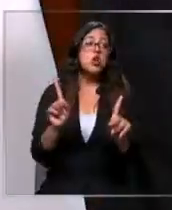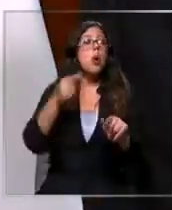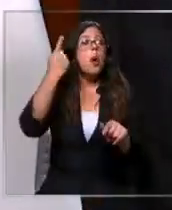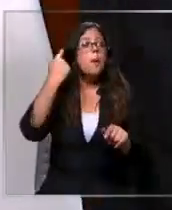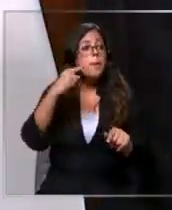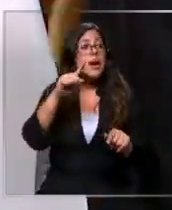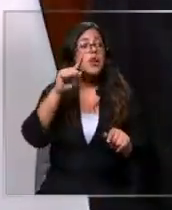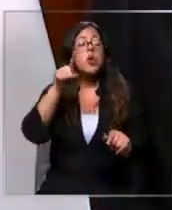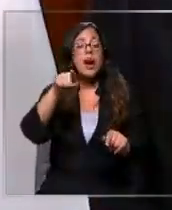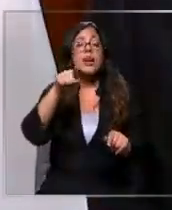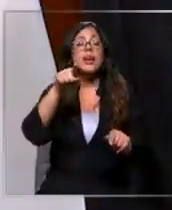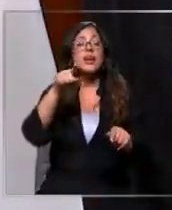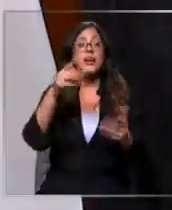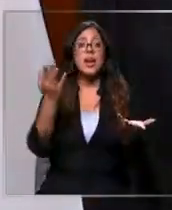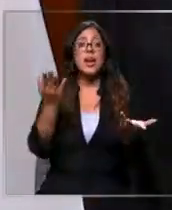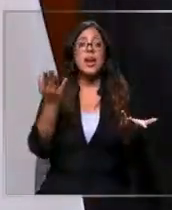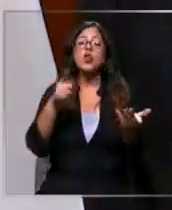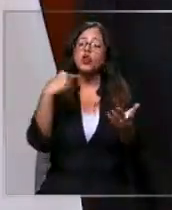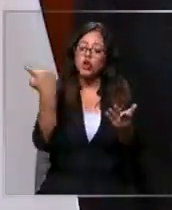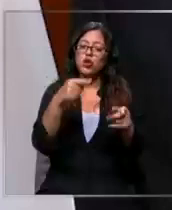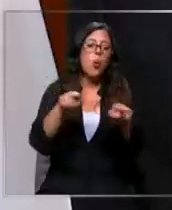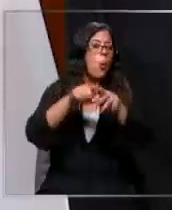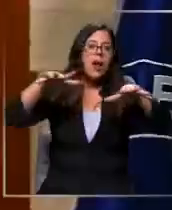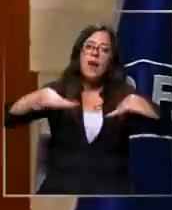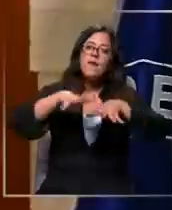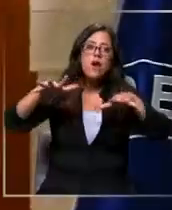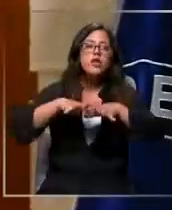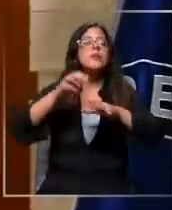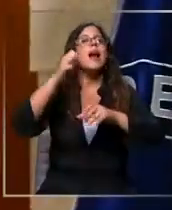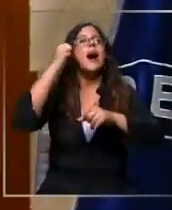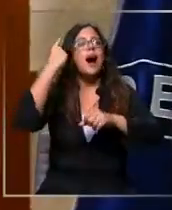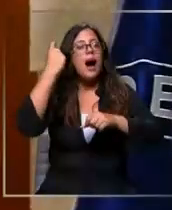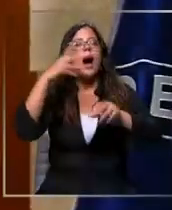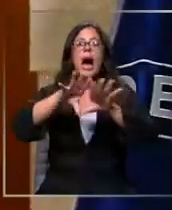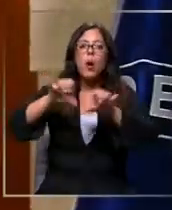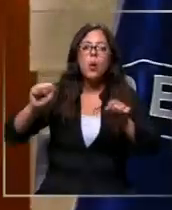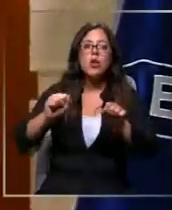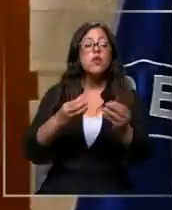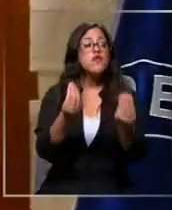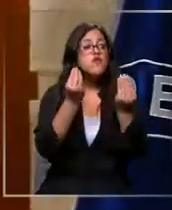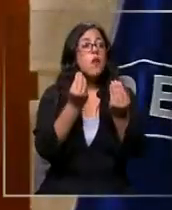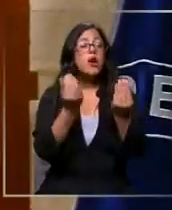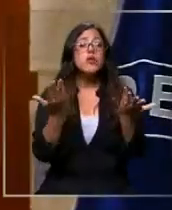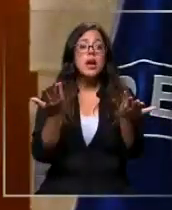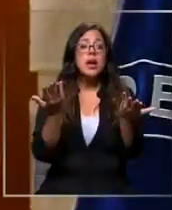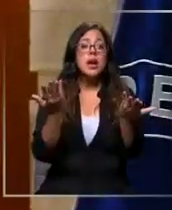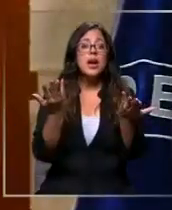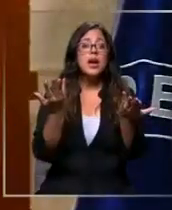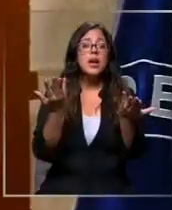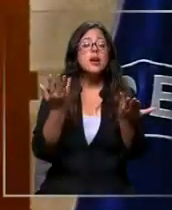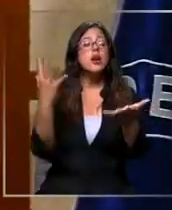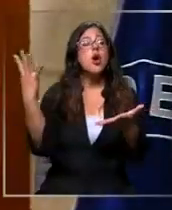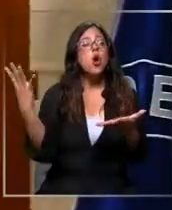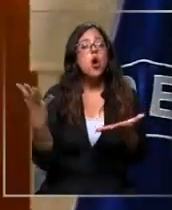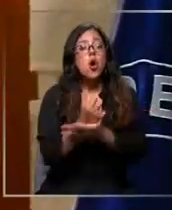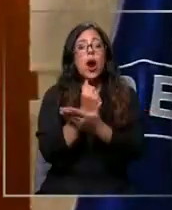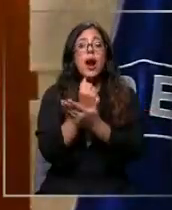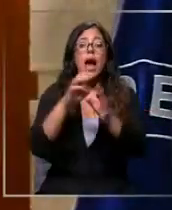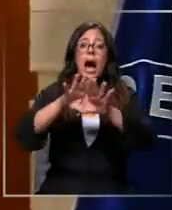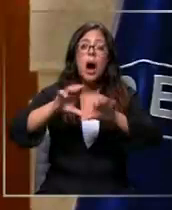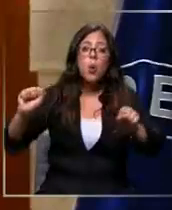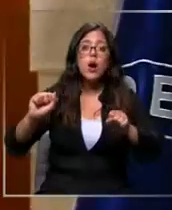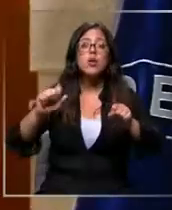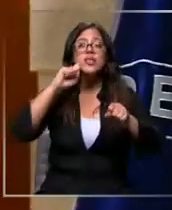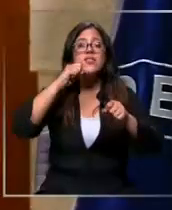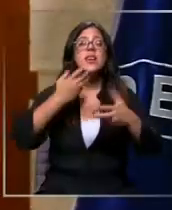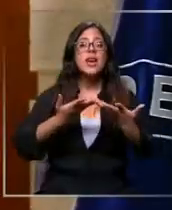significa que vamos a hacer el máximo esfuerzo para entendernos. Es bueno buscar los acuerdos, porque eso le da estabilidad y